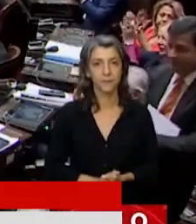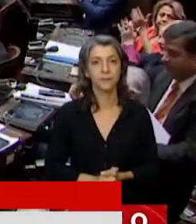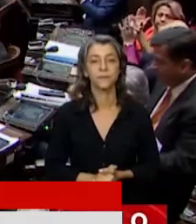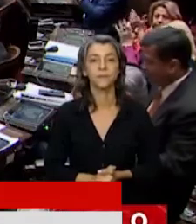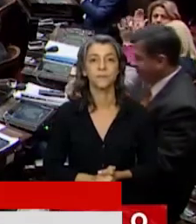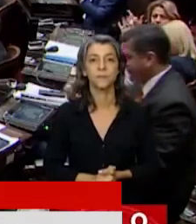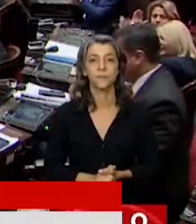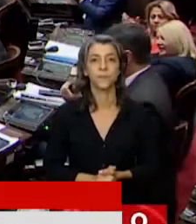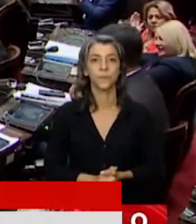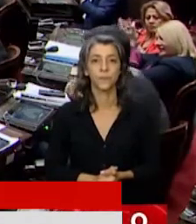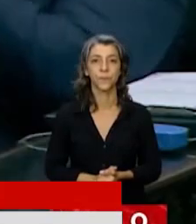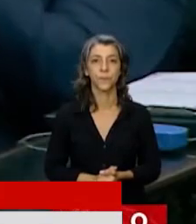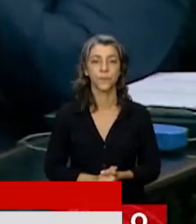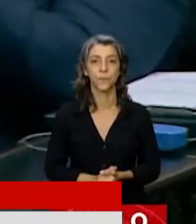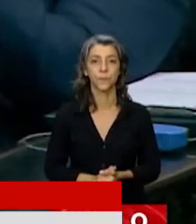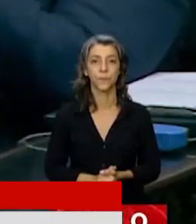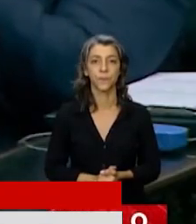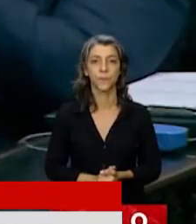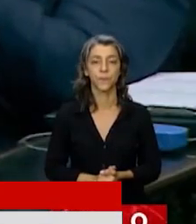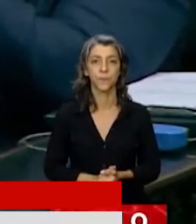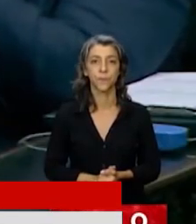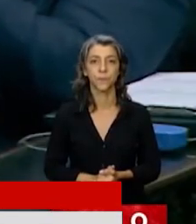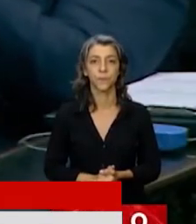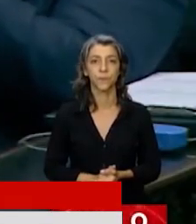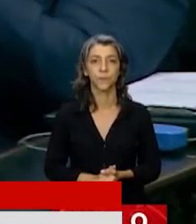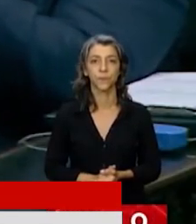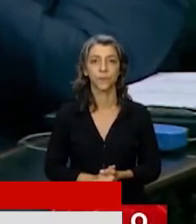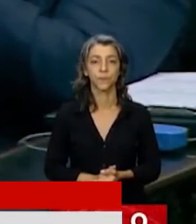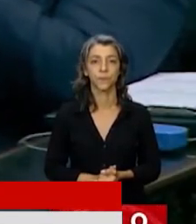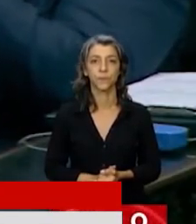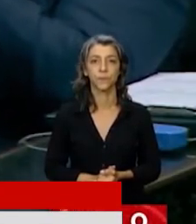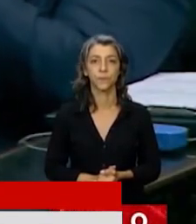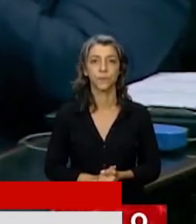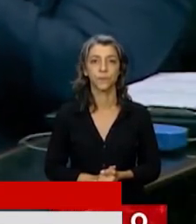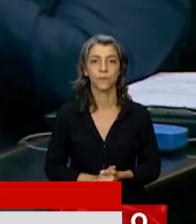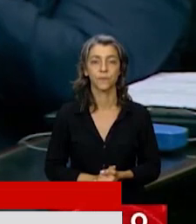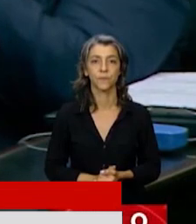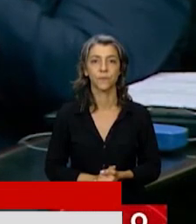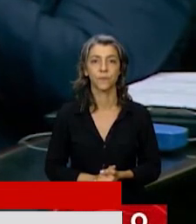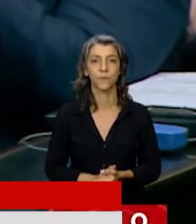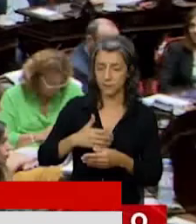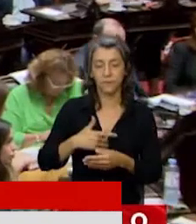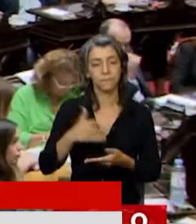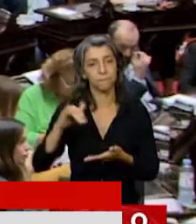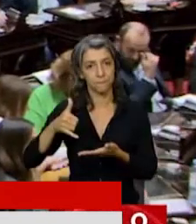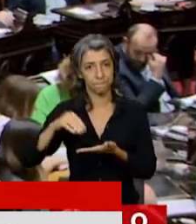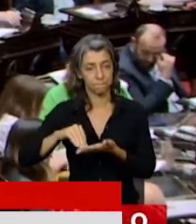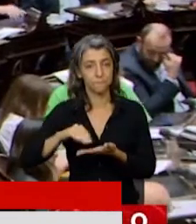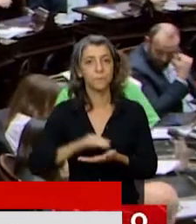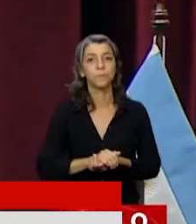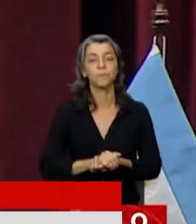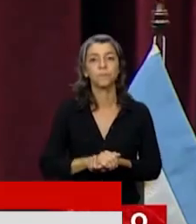expuso aún más la división de Juntos por el Cambio. Juntos por el Cambio abarcó todo el